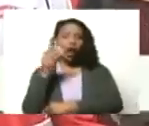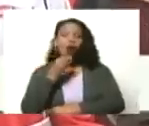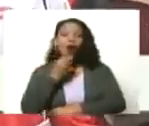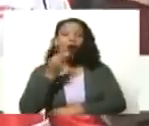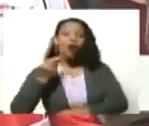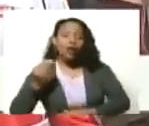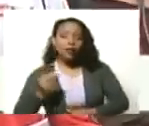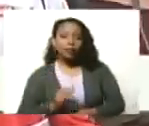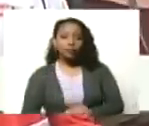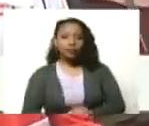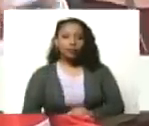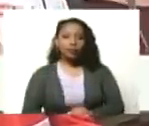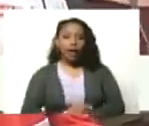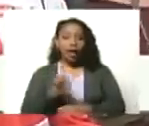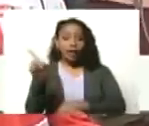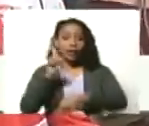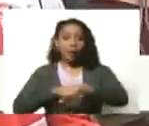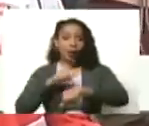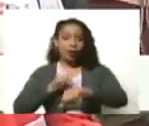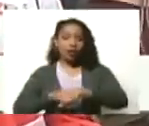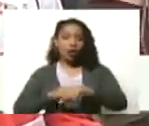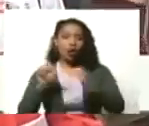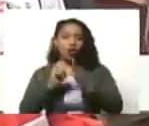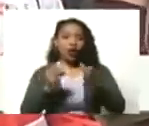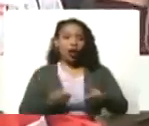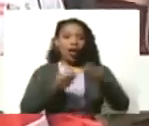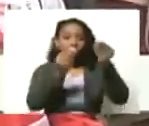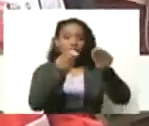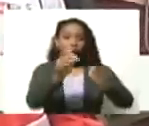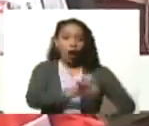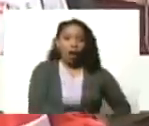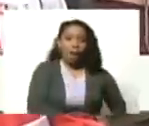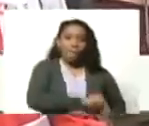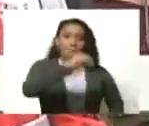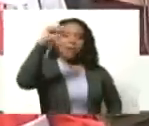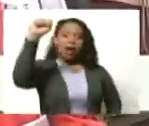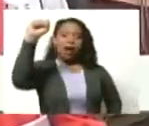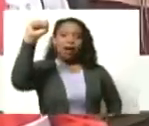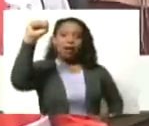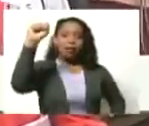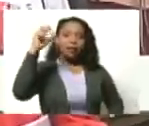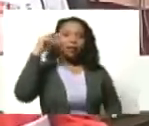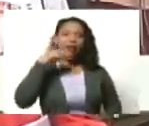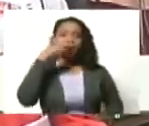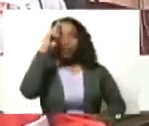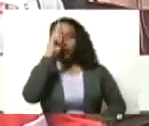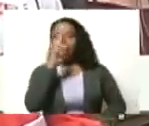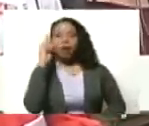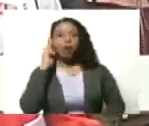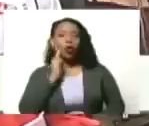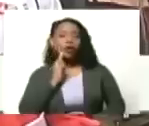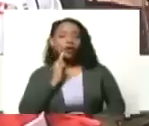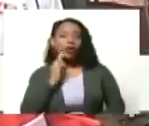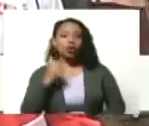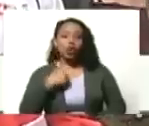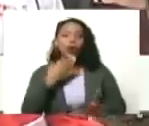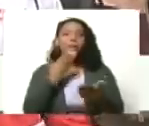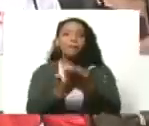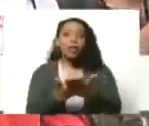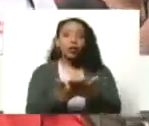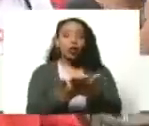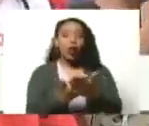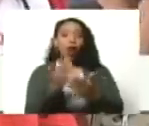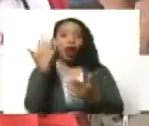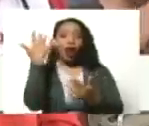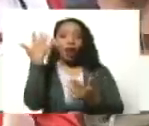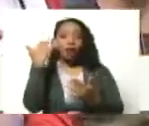juventud en aquel acto donde les entregó el sable de nuestro padre Bolívar. Y yo les pido que levantemos la